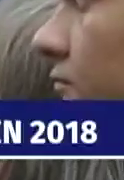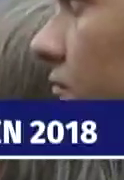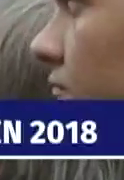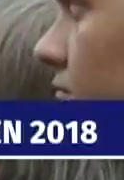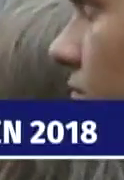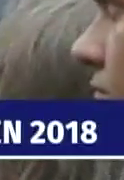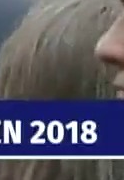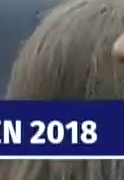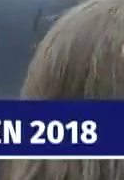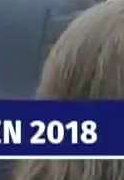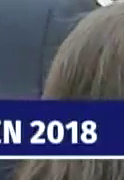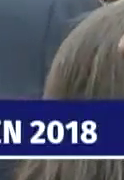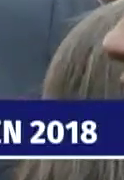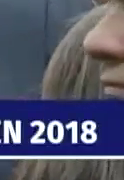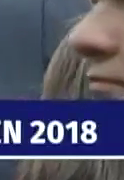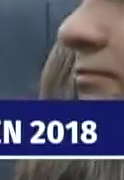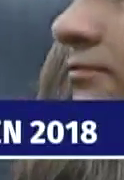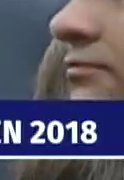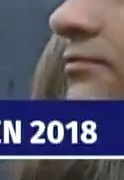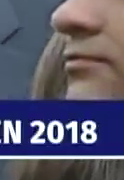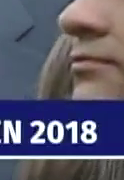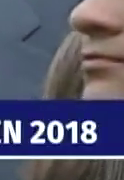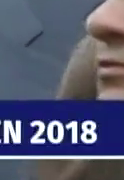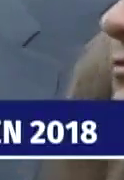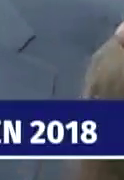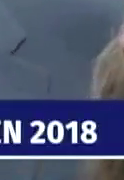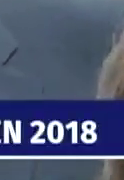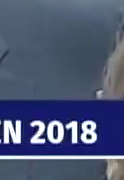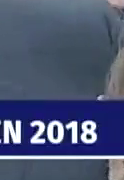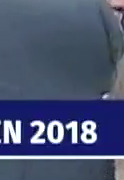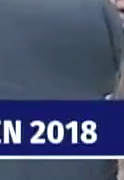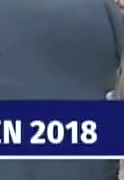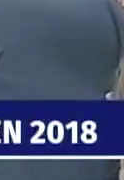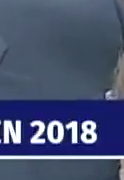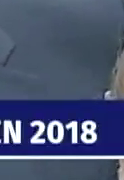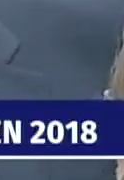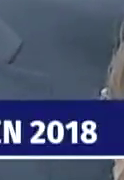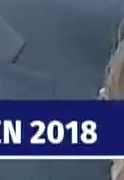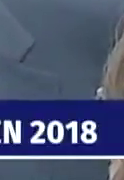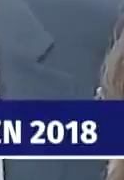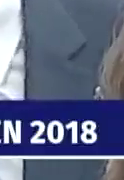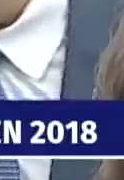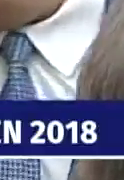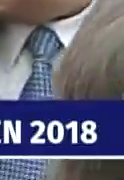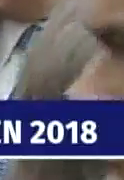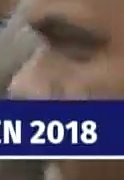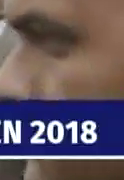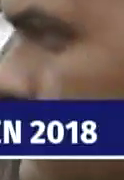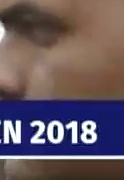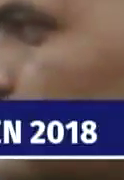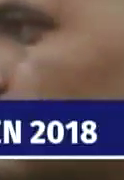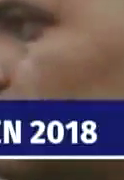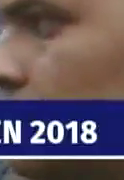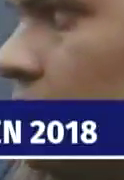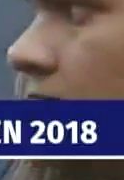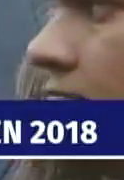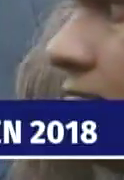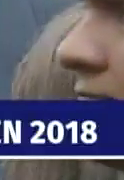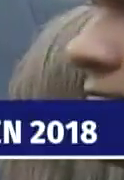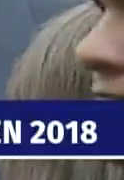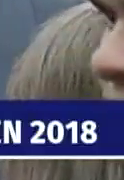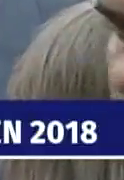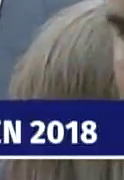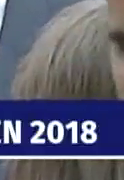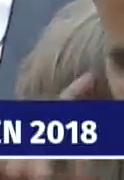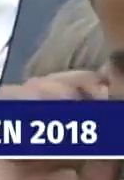esta fiesta literaria. Les comentaba además que la FILBEN constituye un espacio de encuentro con el libro y la